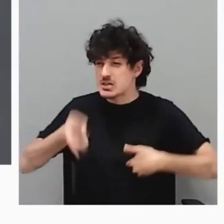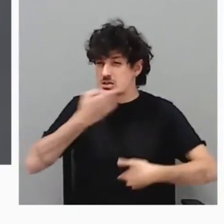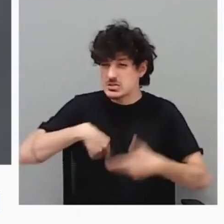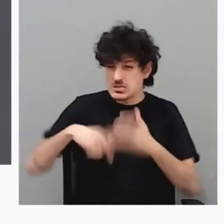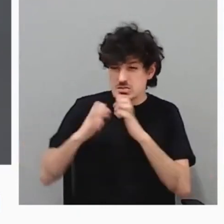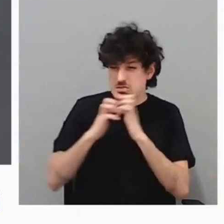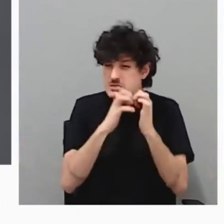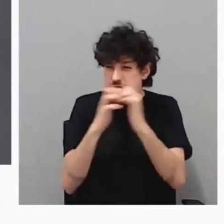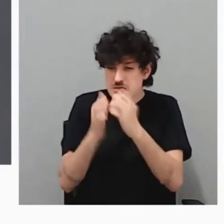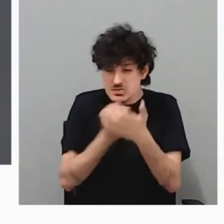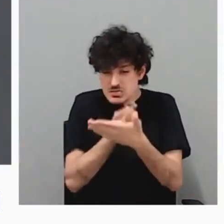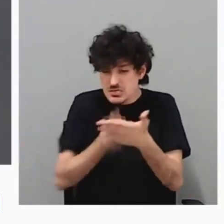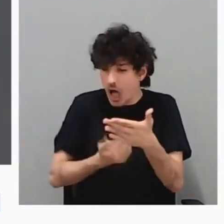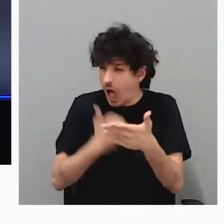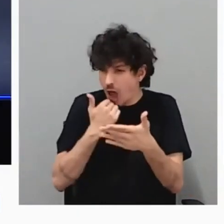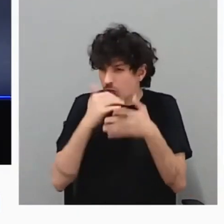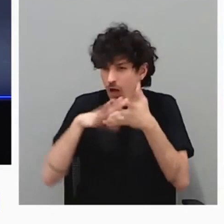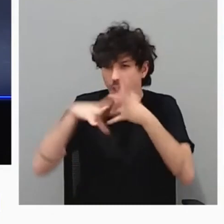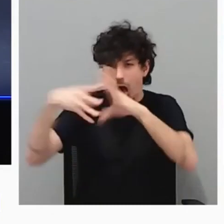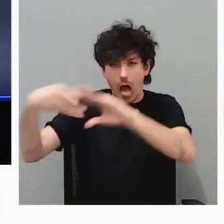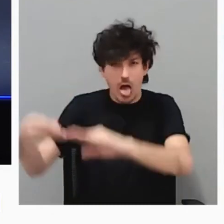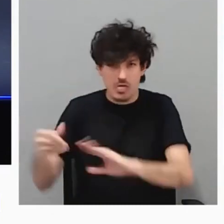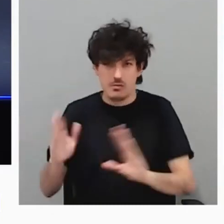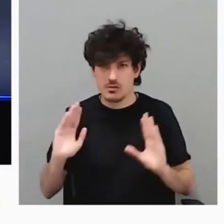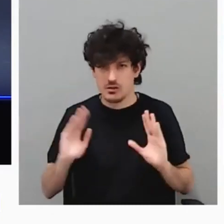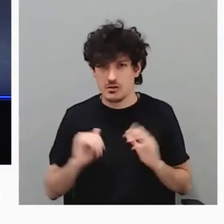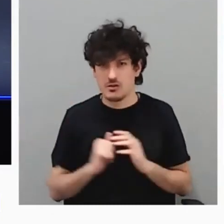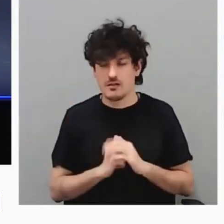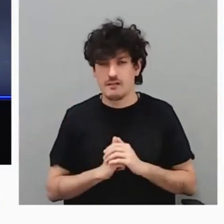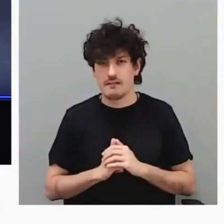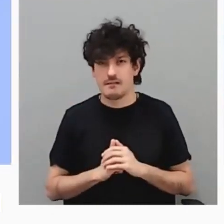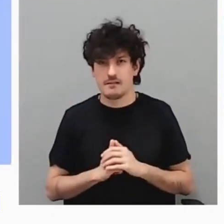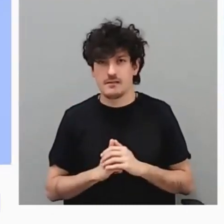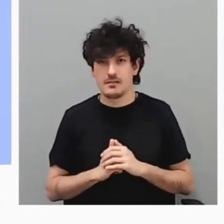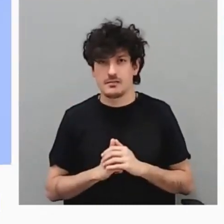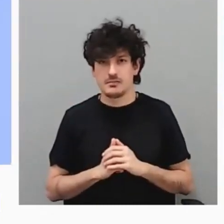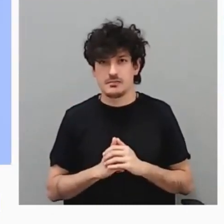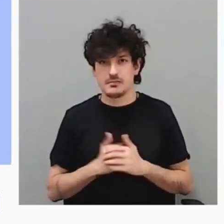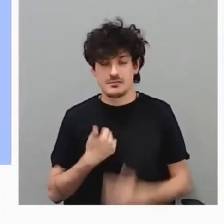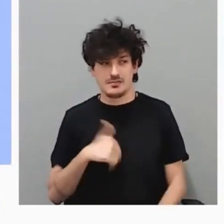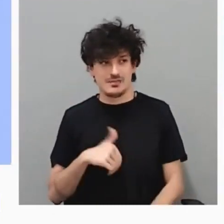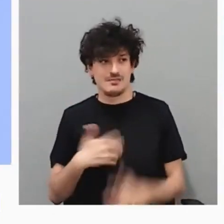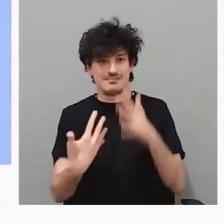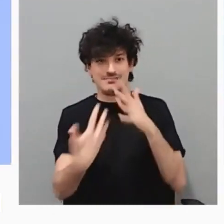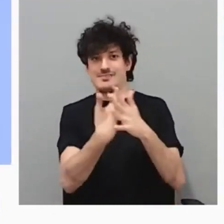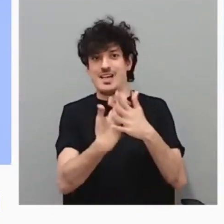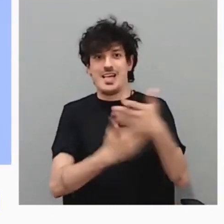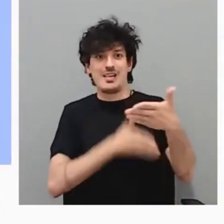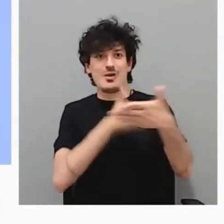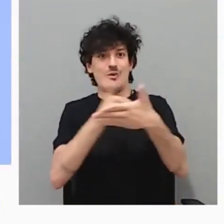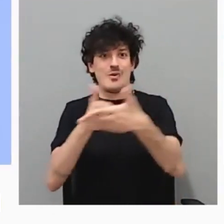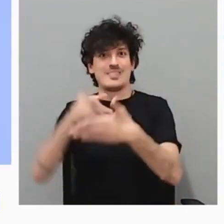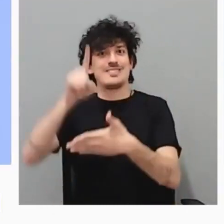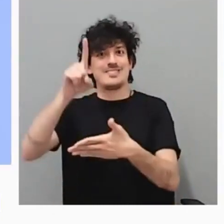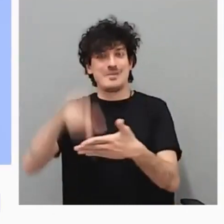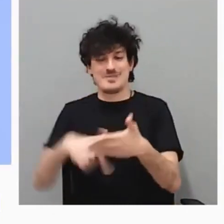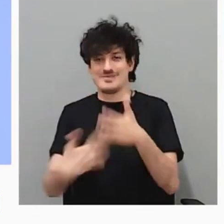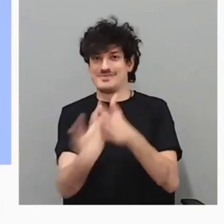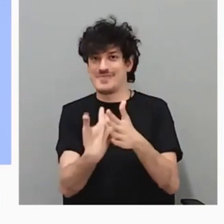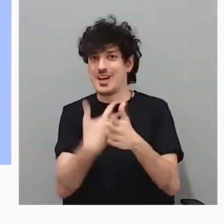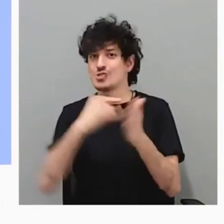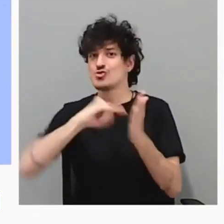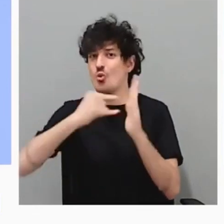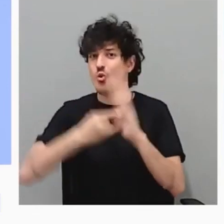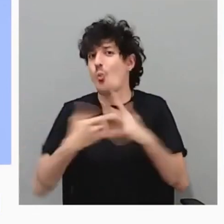adecue. Has visto el obstáculo, pero ya has puesto también la solución, ¿no? Claro. La co-creación y el involucrarlos en... Intentarlo desde el